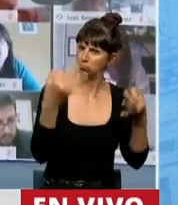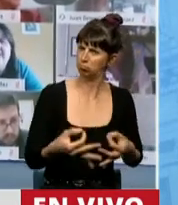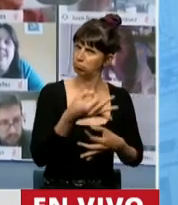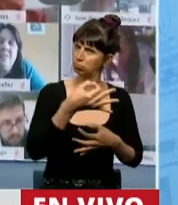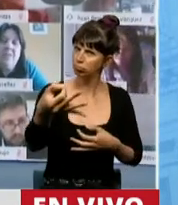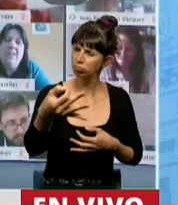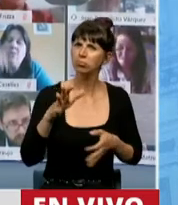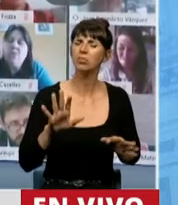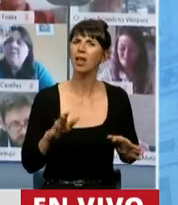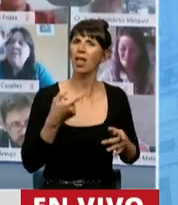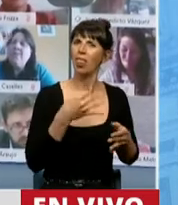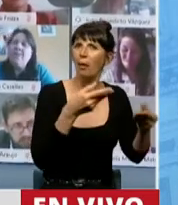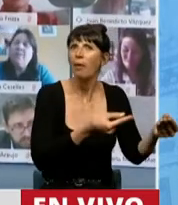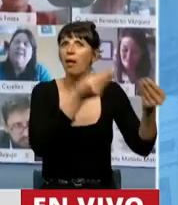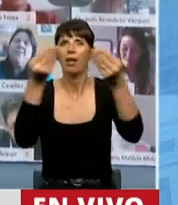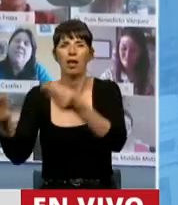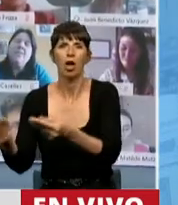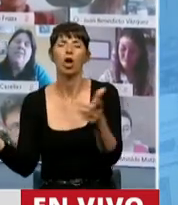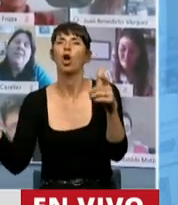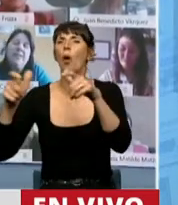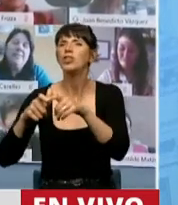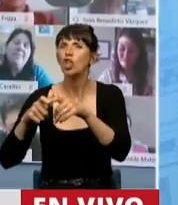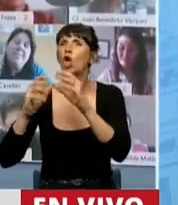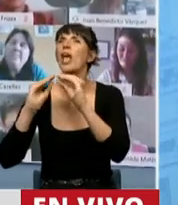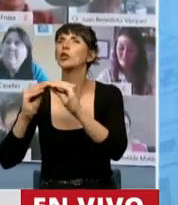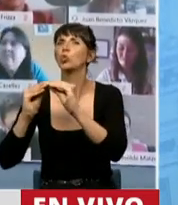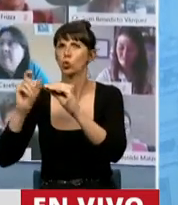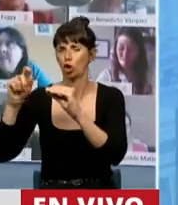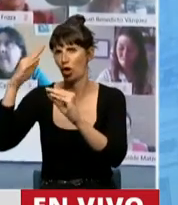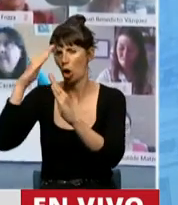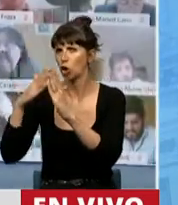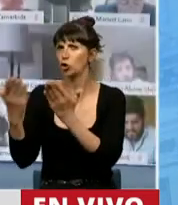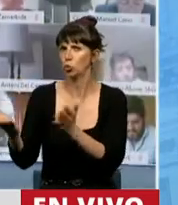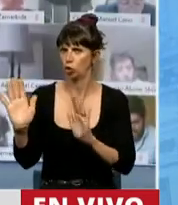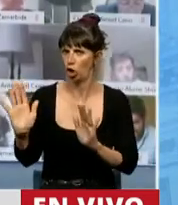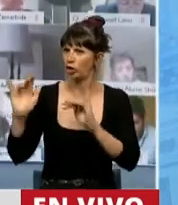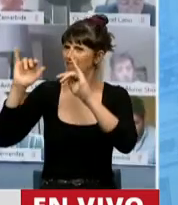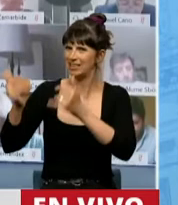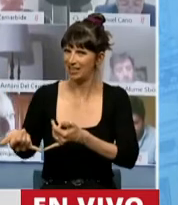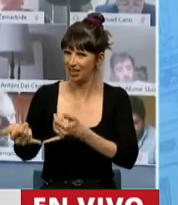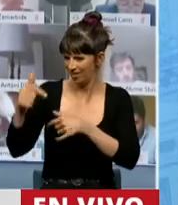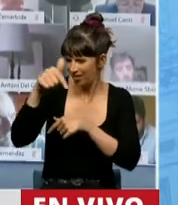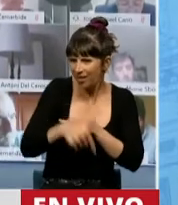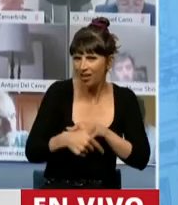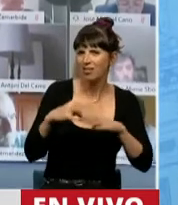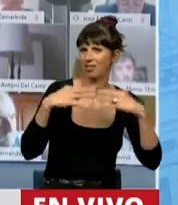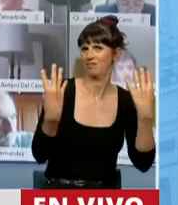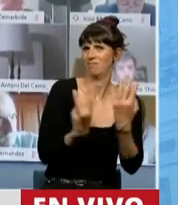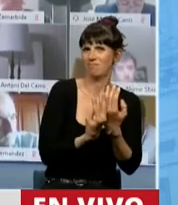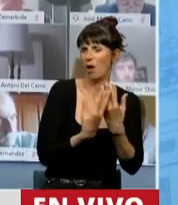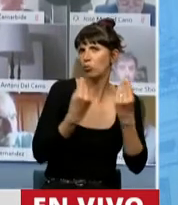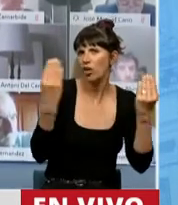consideración en la Comisión de Asuntos Constitucionales, algo que no ocurre en el Parlamento. Fíjese usted,